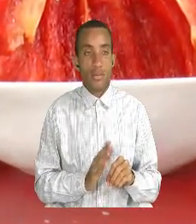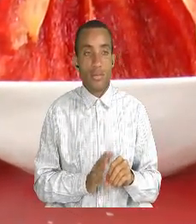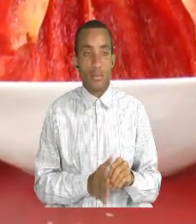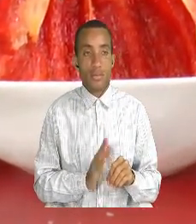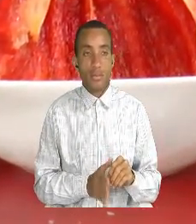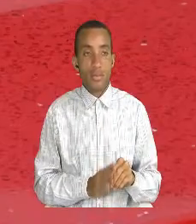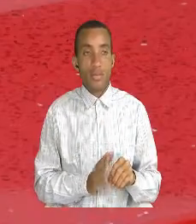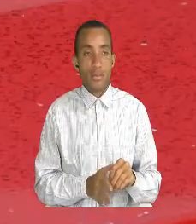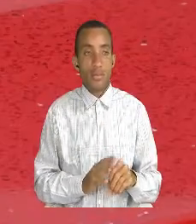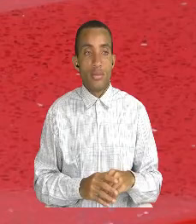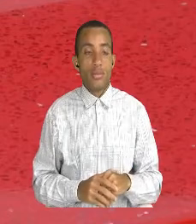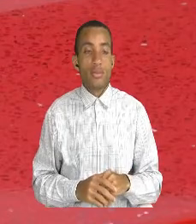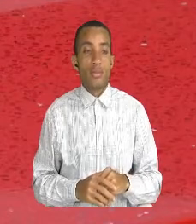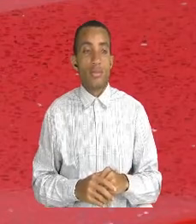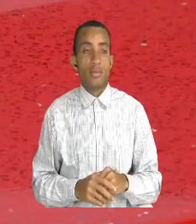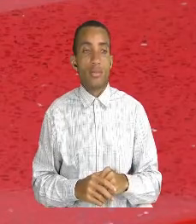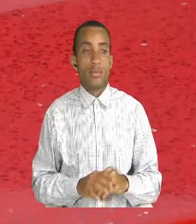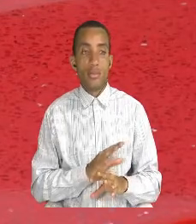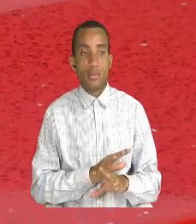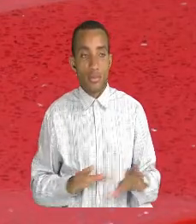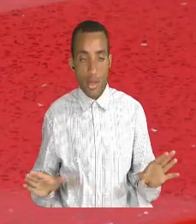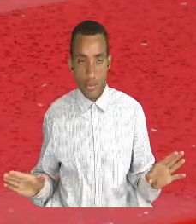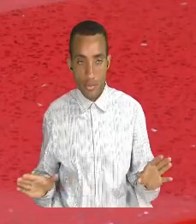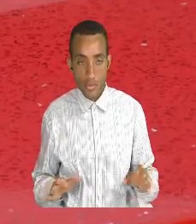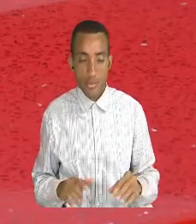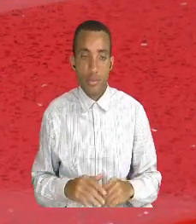Aquí. Entonces, ya nuestra cebollita,